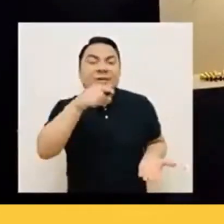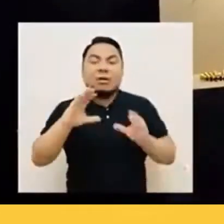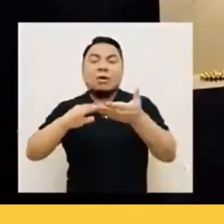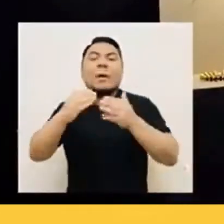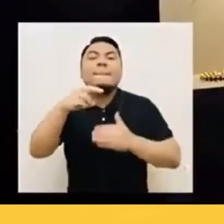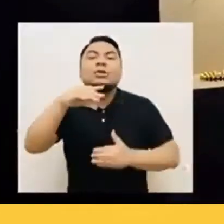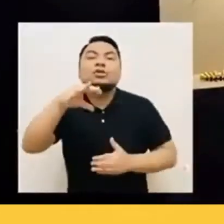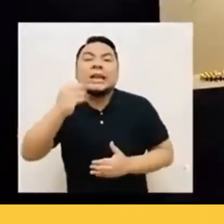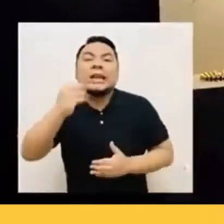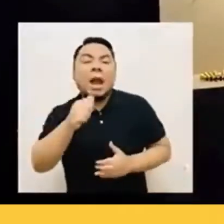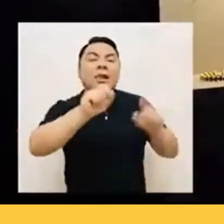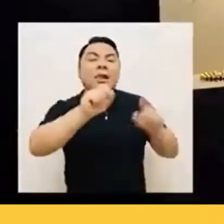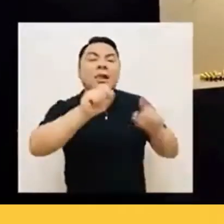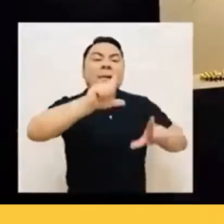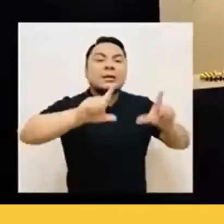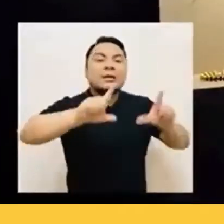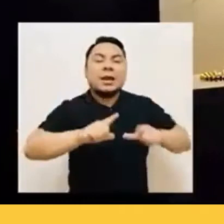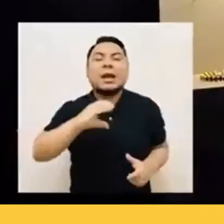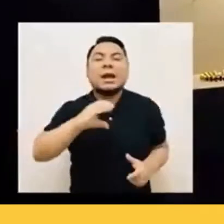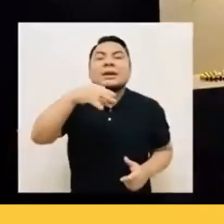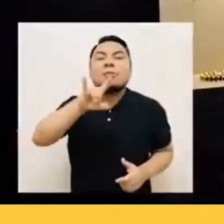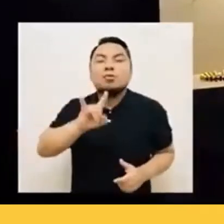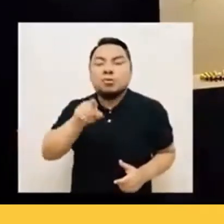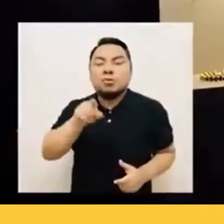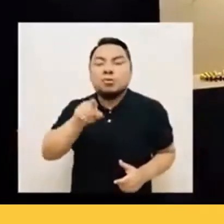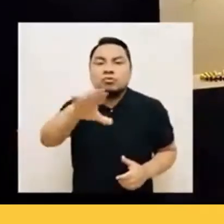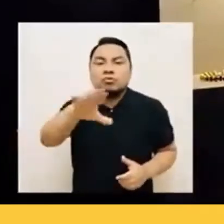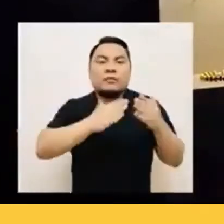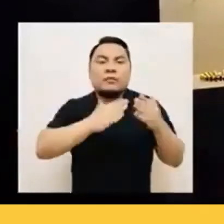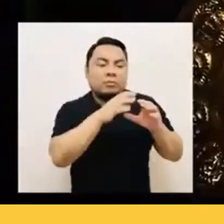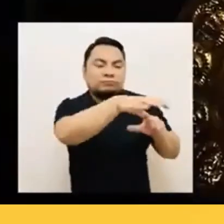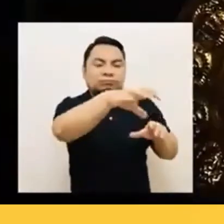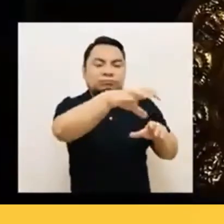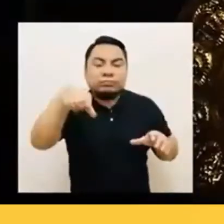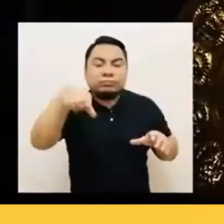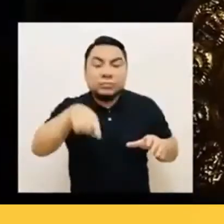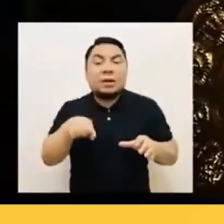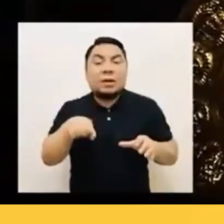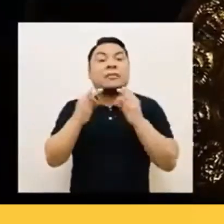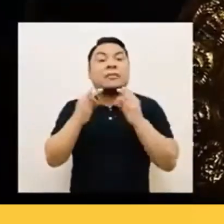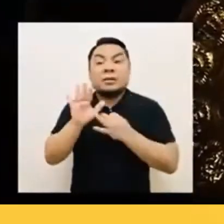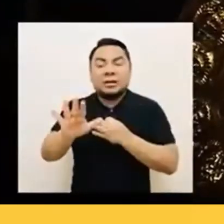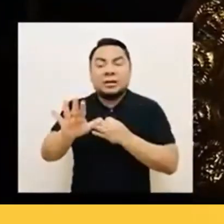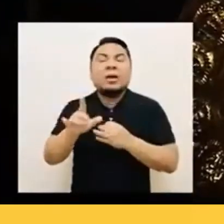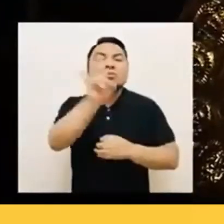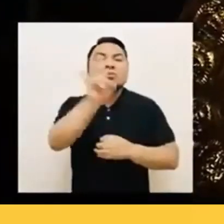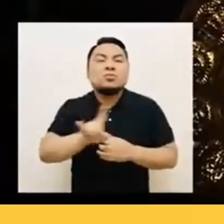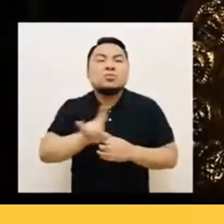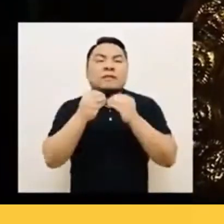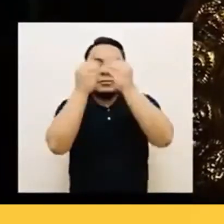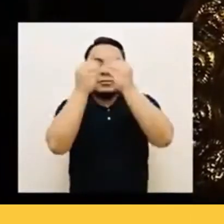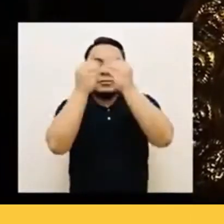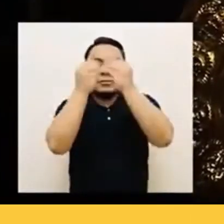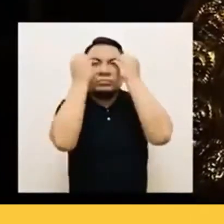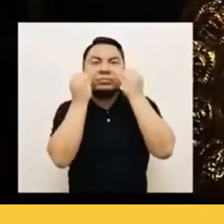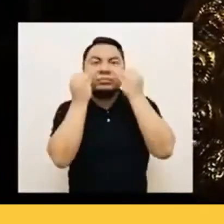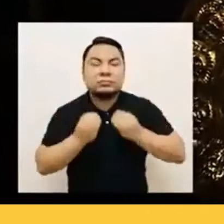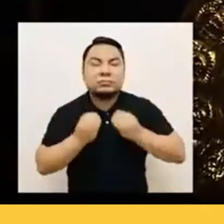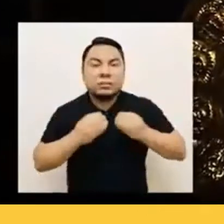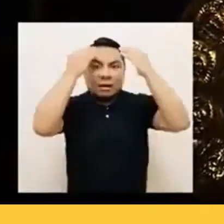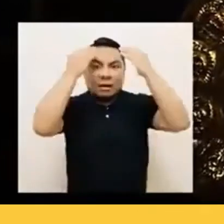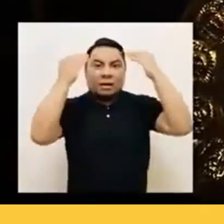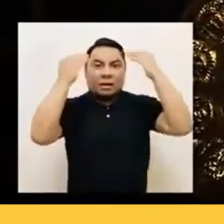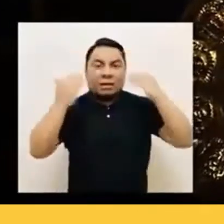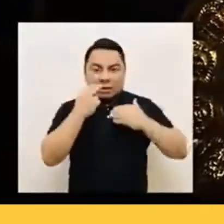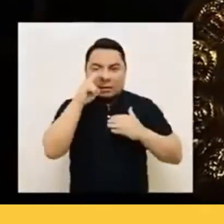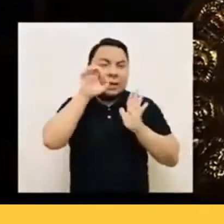bicús, mochicas, lambayeques y chimúes, y por sus familiares. Se usaban para adornar diferentes partes del rostro y la